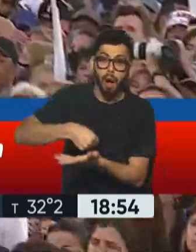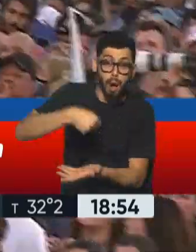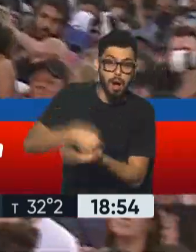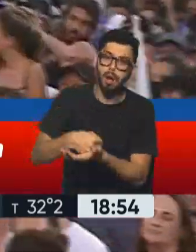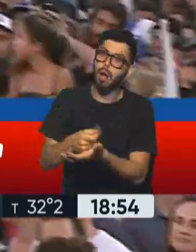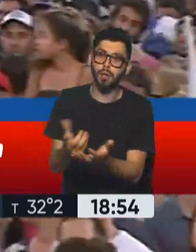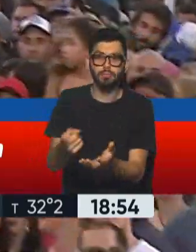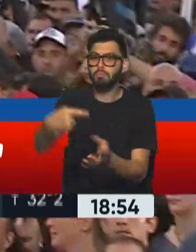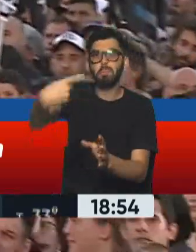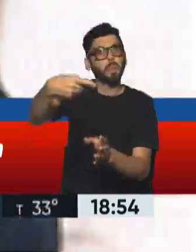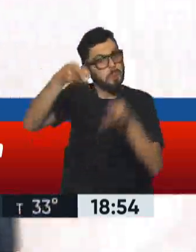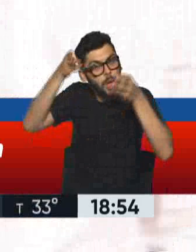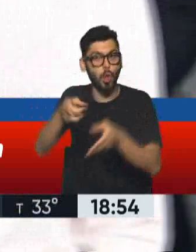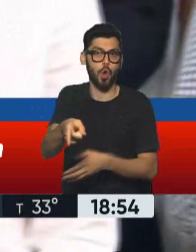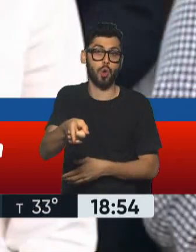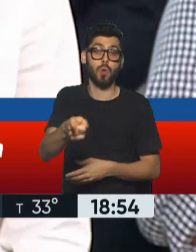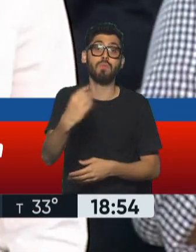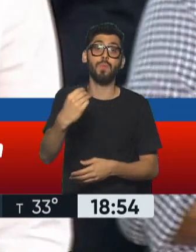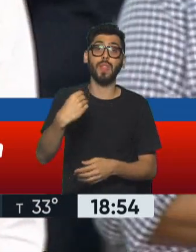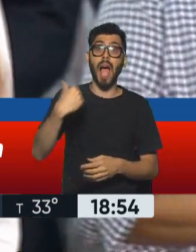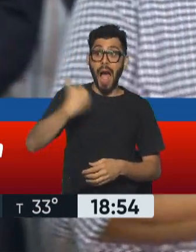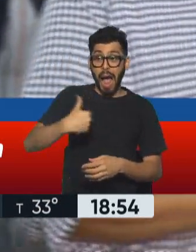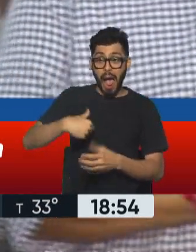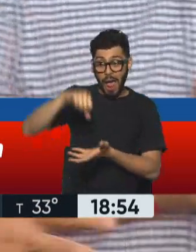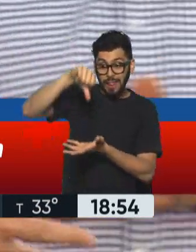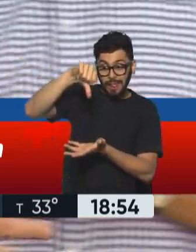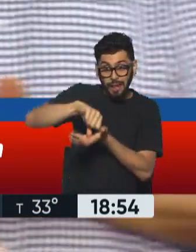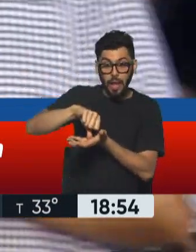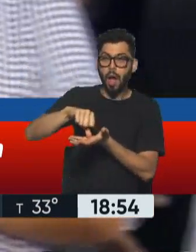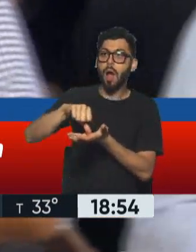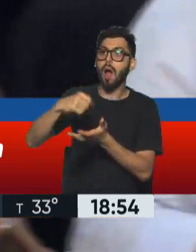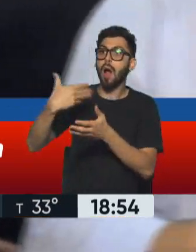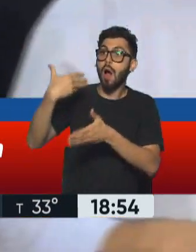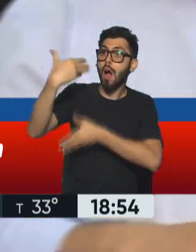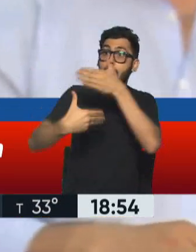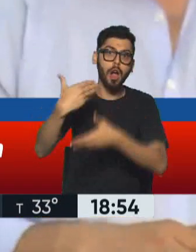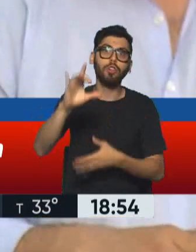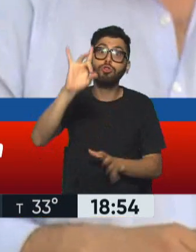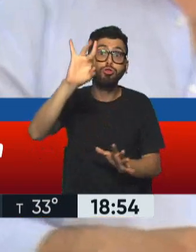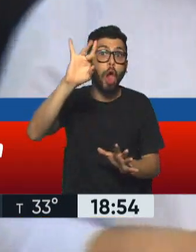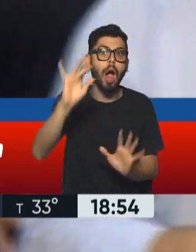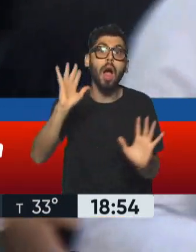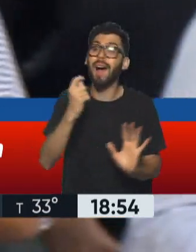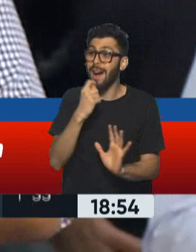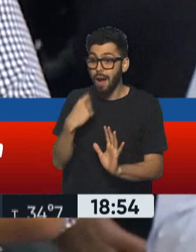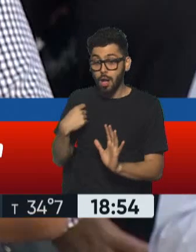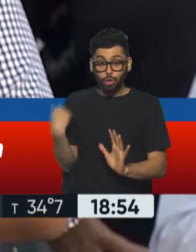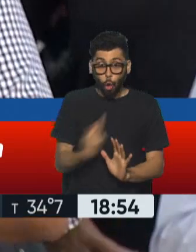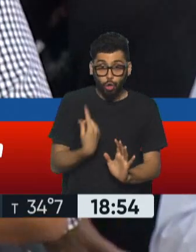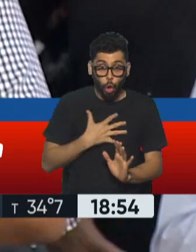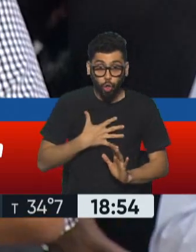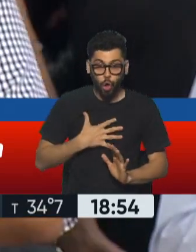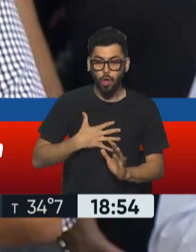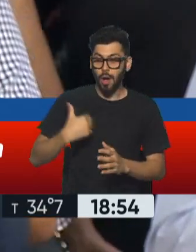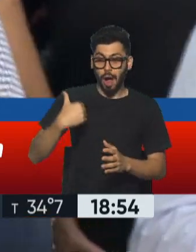ese pozo. Porque la Argentina solo será un país posible si nosotros ponemos en el escenario del